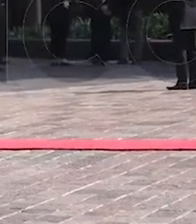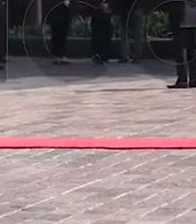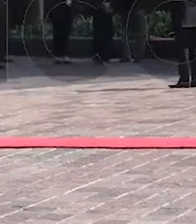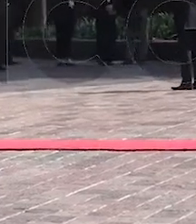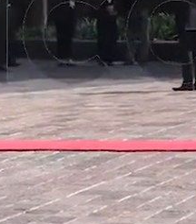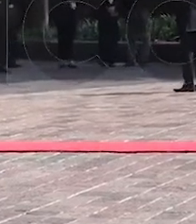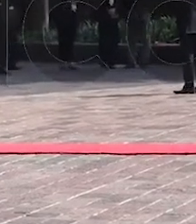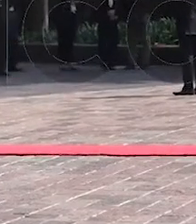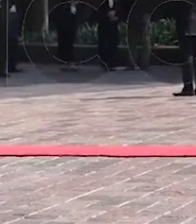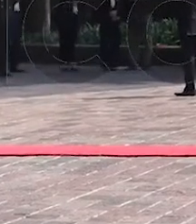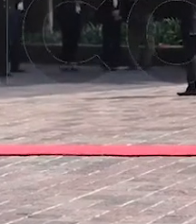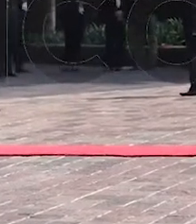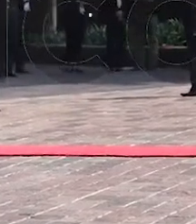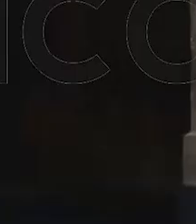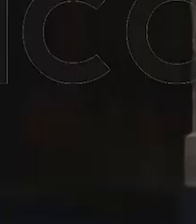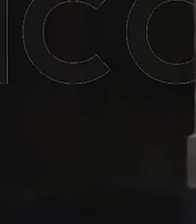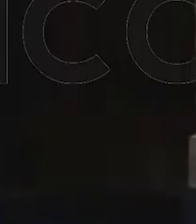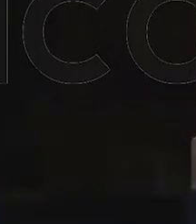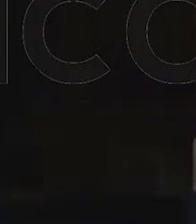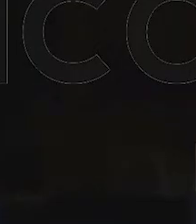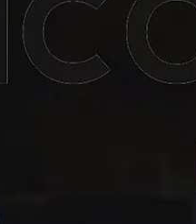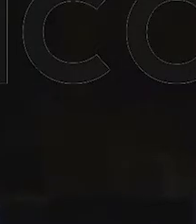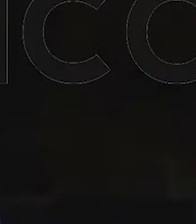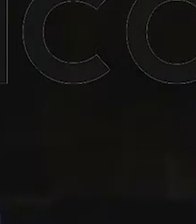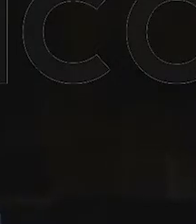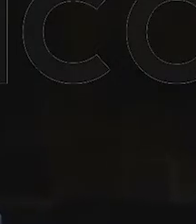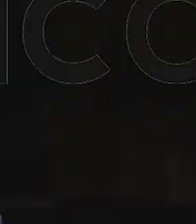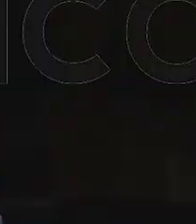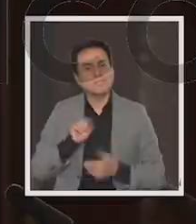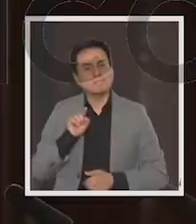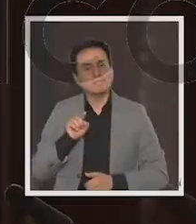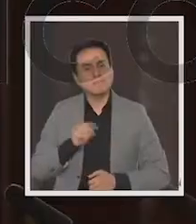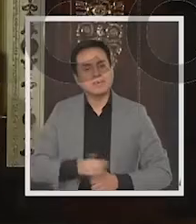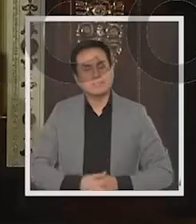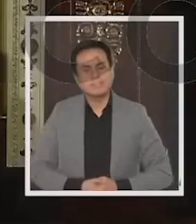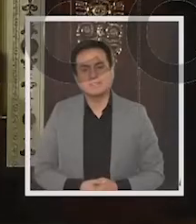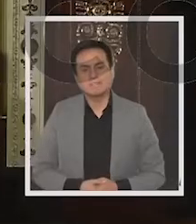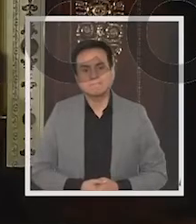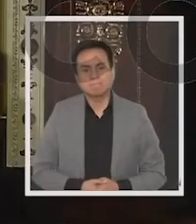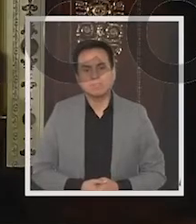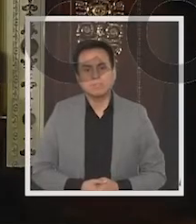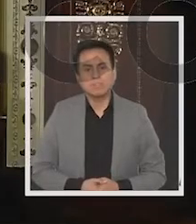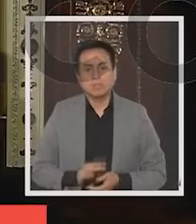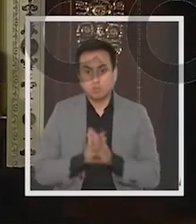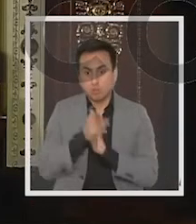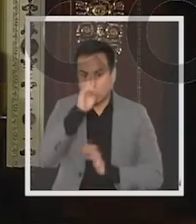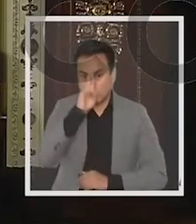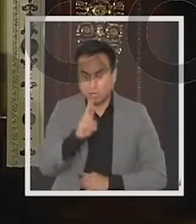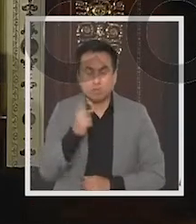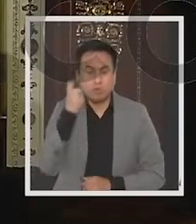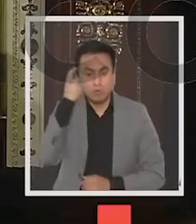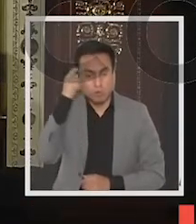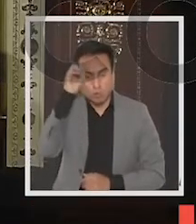la presidencia del organismo, López Obrador rechazó lo sucedido. Con todo respeto, considero